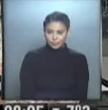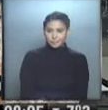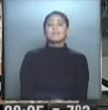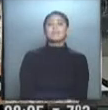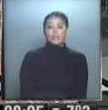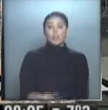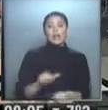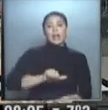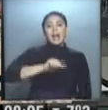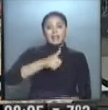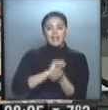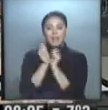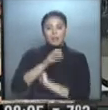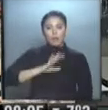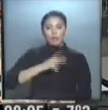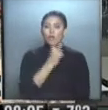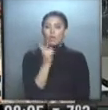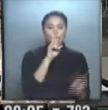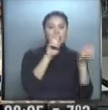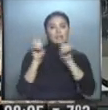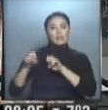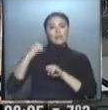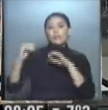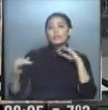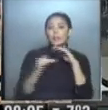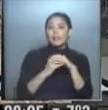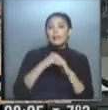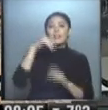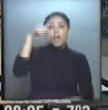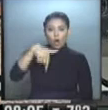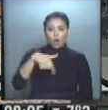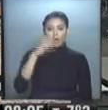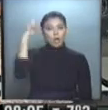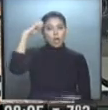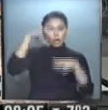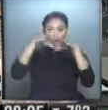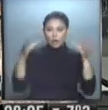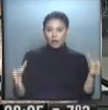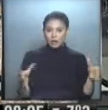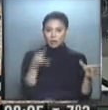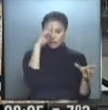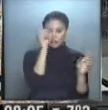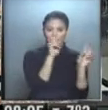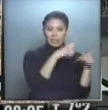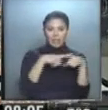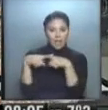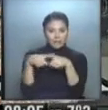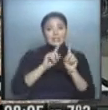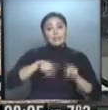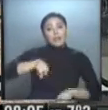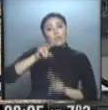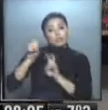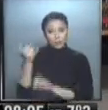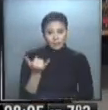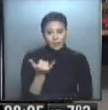bueno ganancias y reapertura del canje son los temas claves importantes que serán tratados hoy en el congreso de la nación pero también hay otros temas para destacar